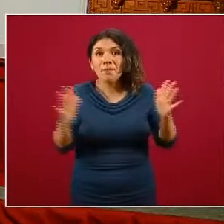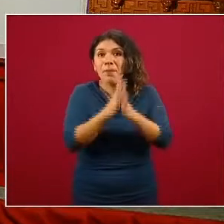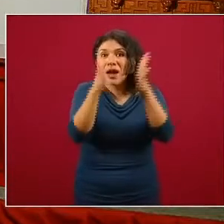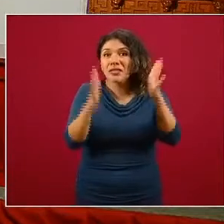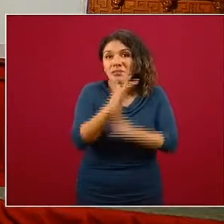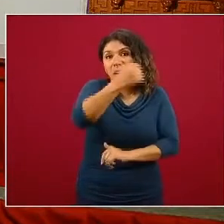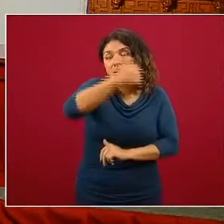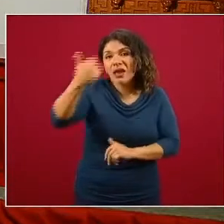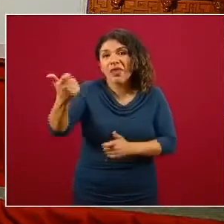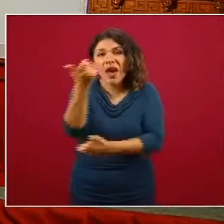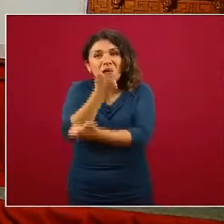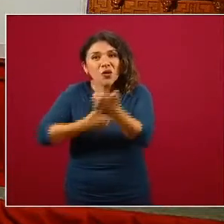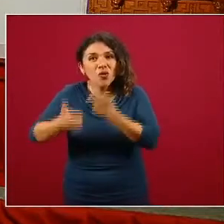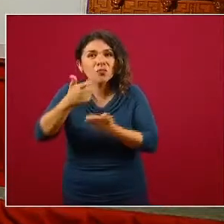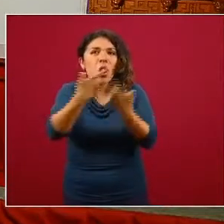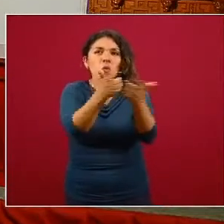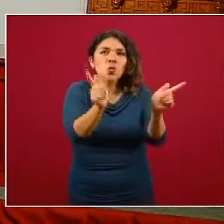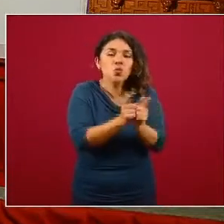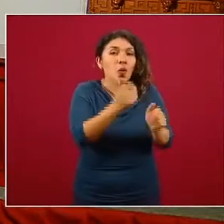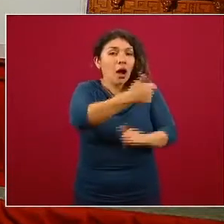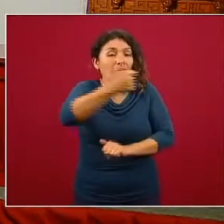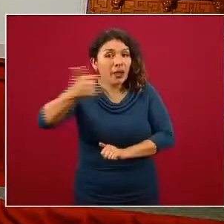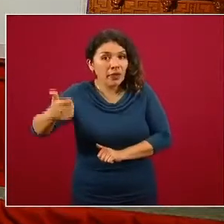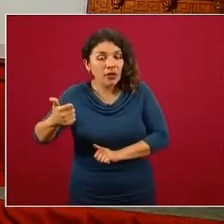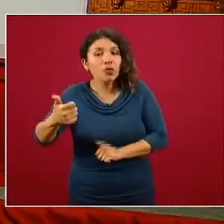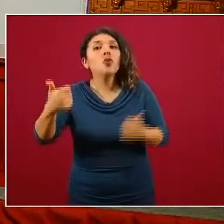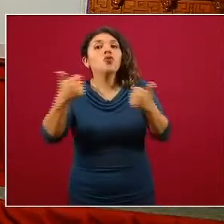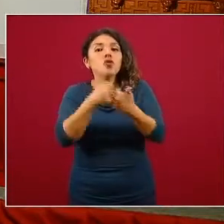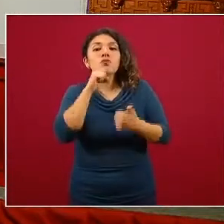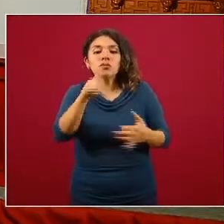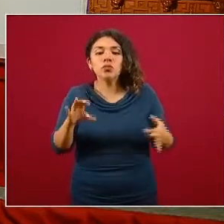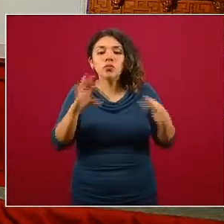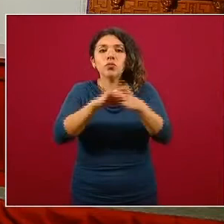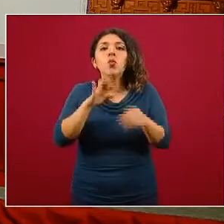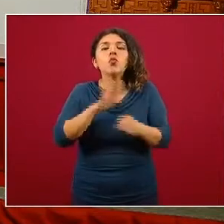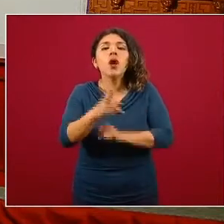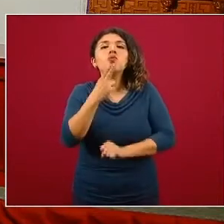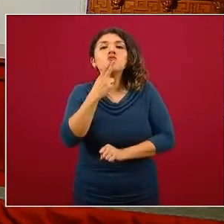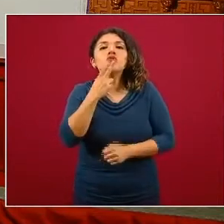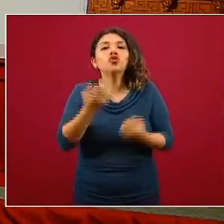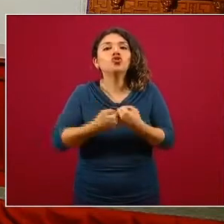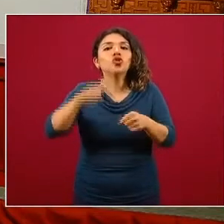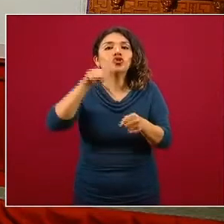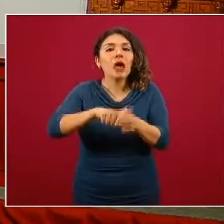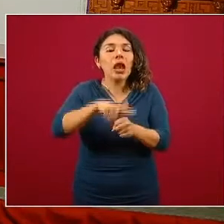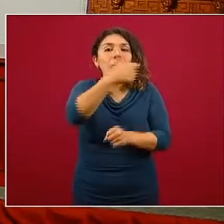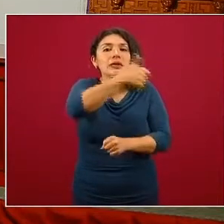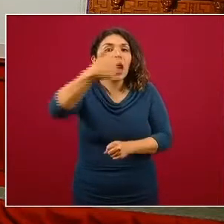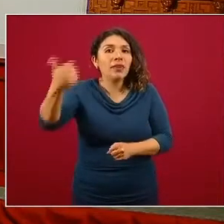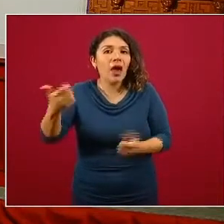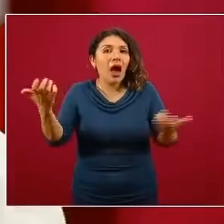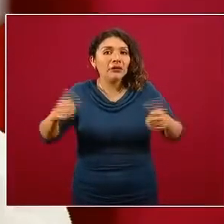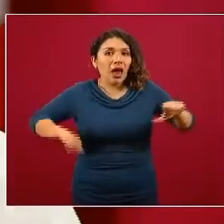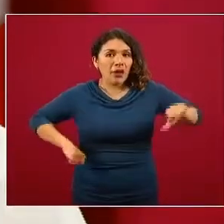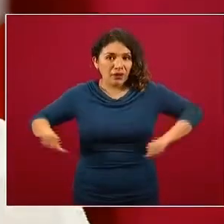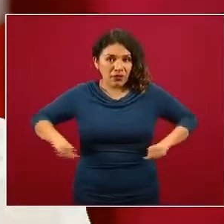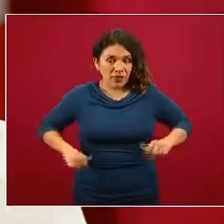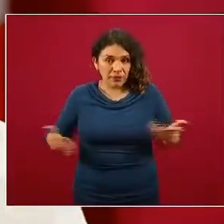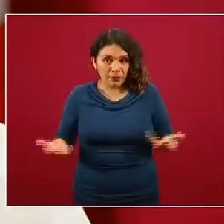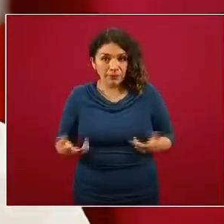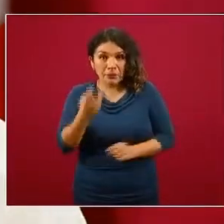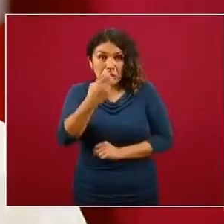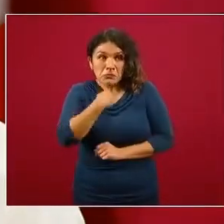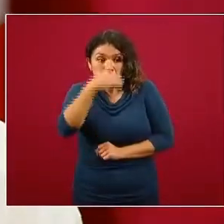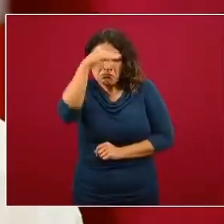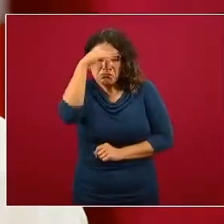cada sector económico y subsector, al tiempo de la utilidad social de cada sector y subsector. Entonces,